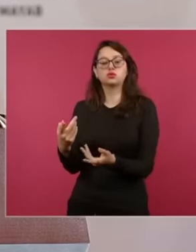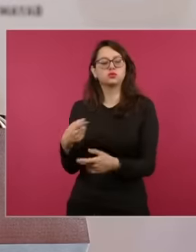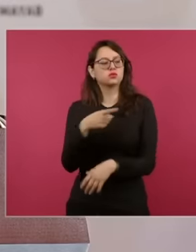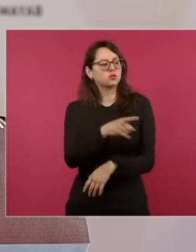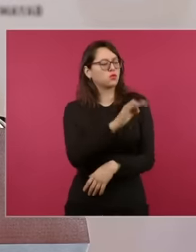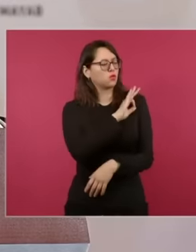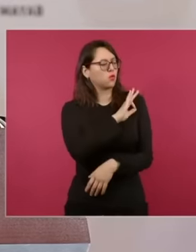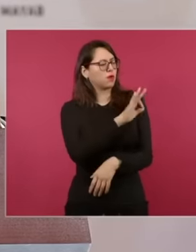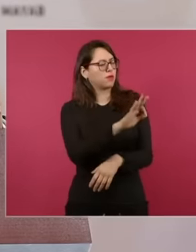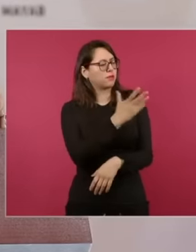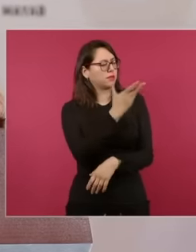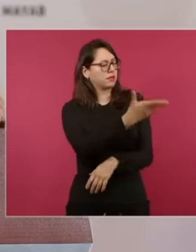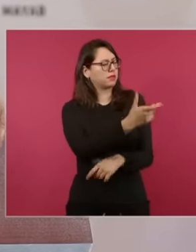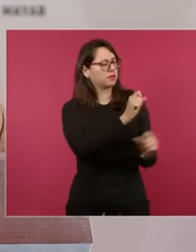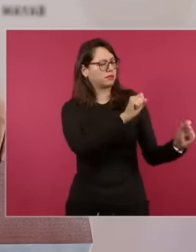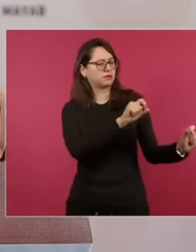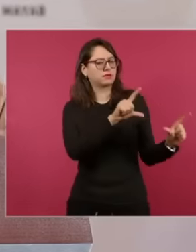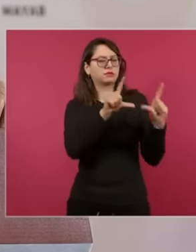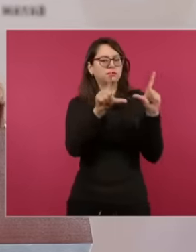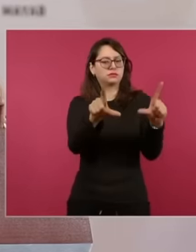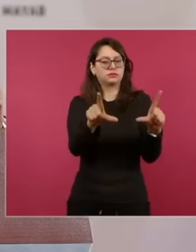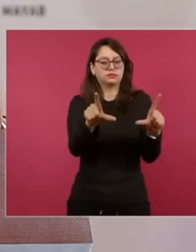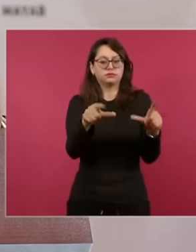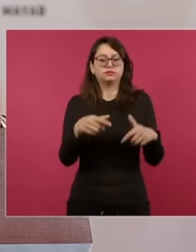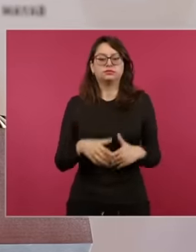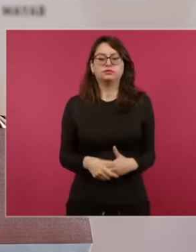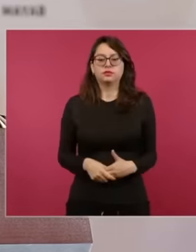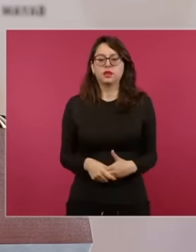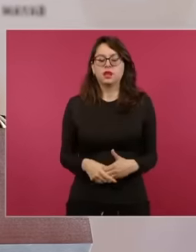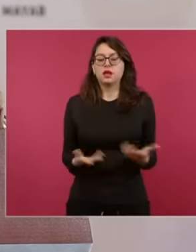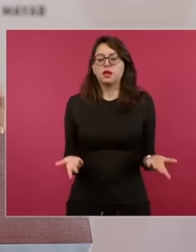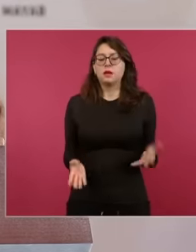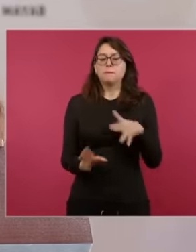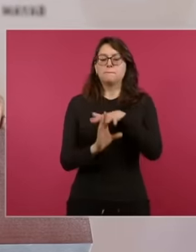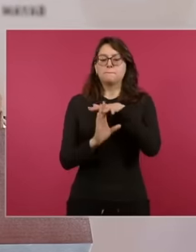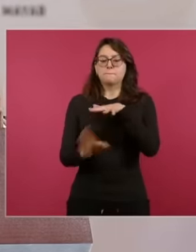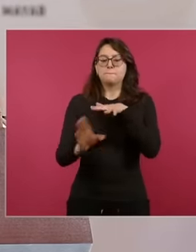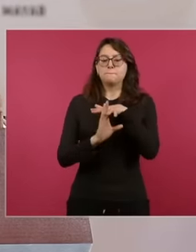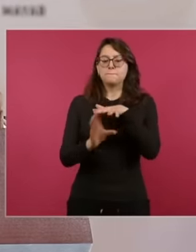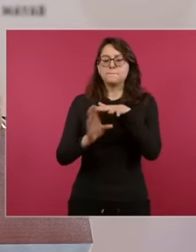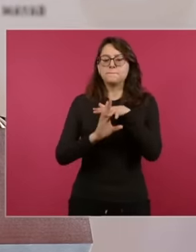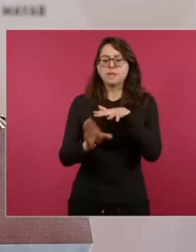envían, de migrantes en